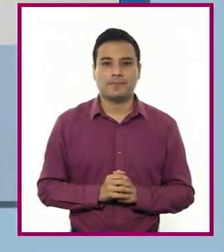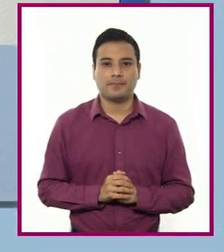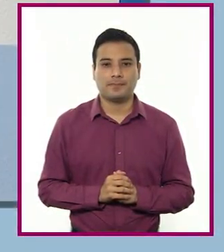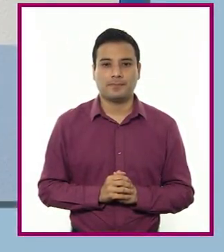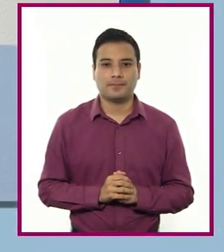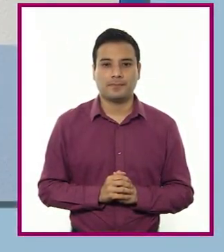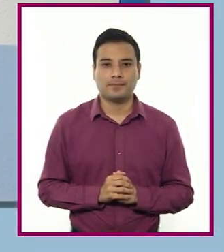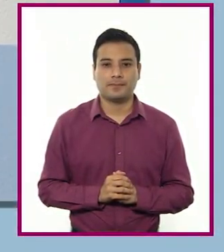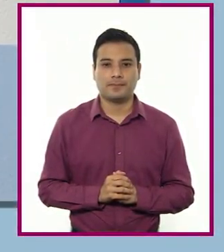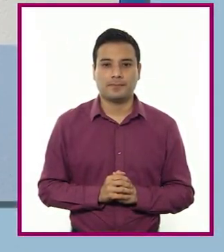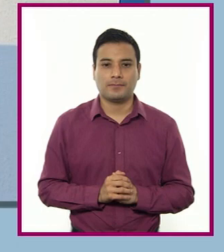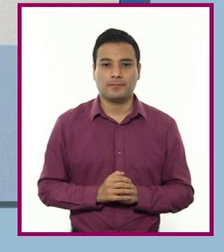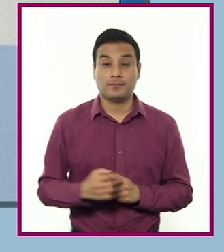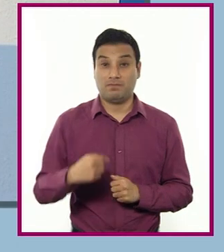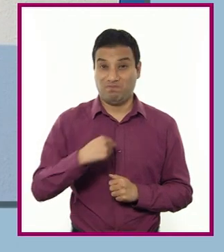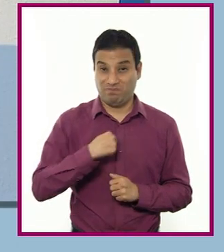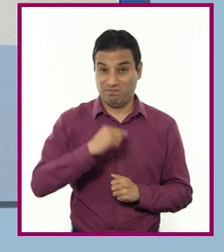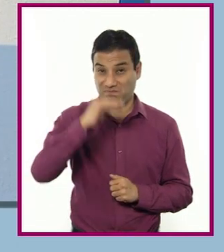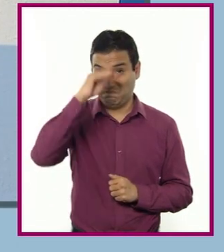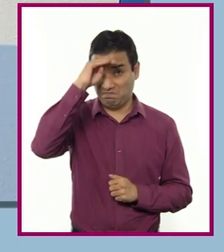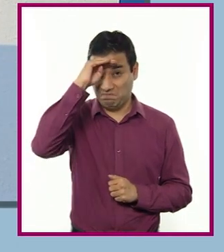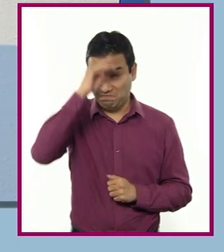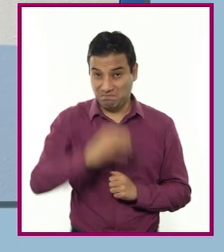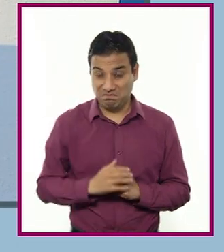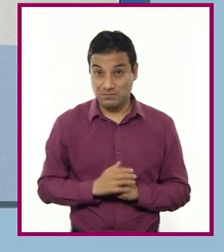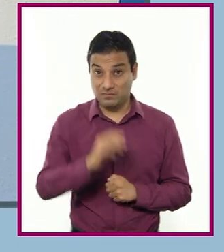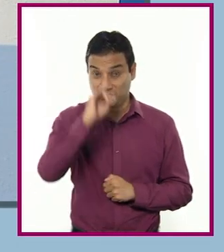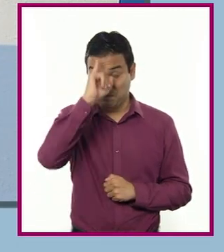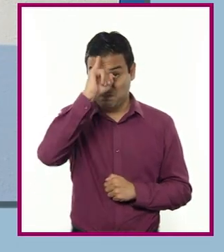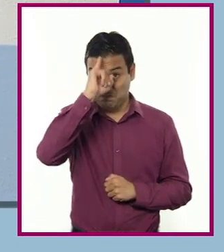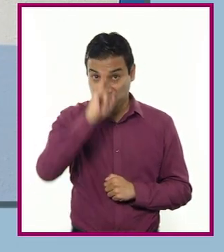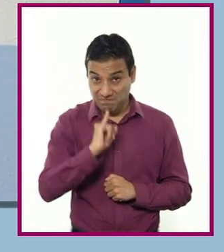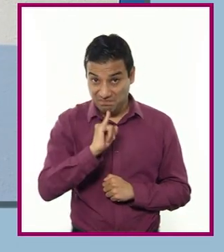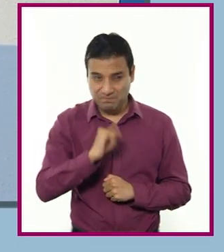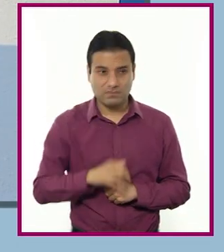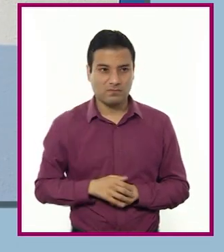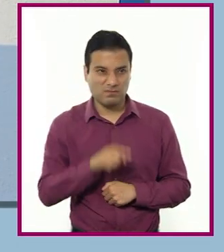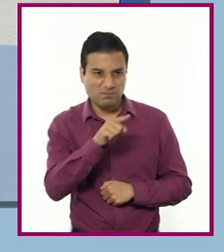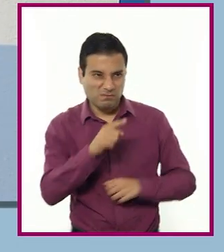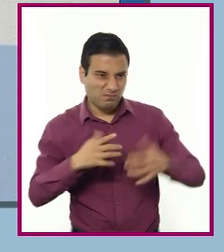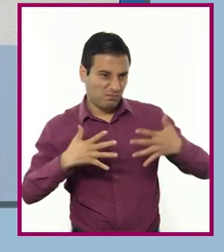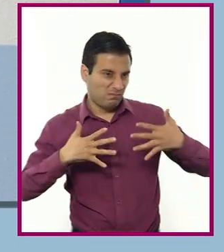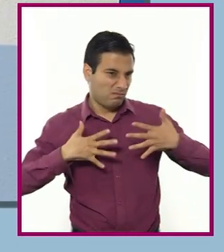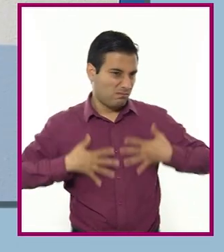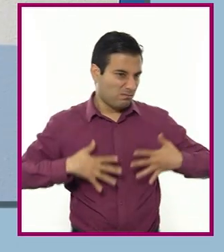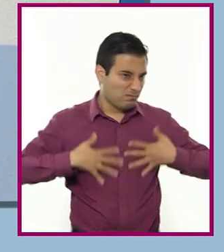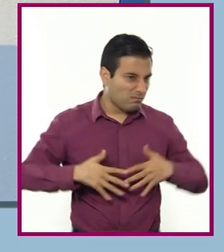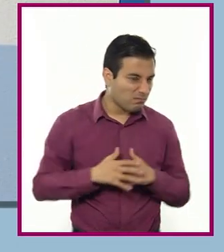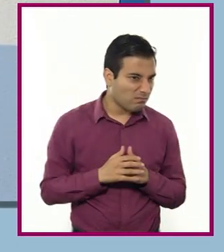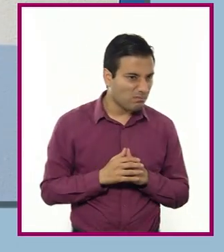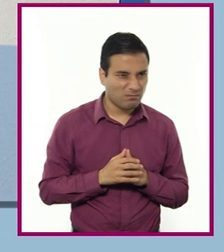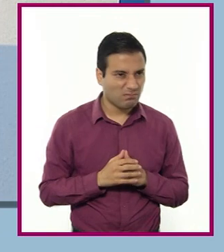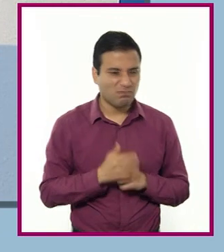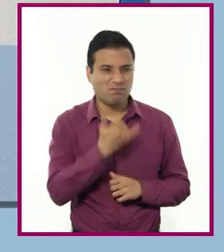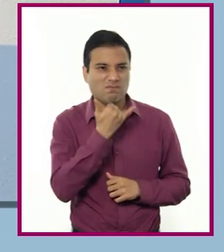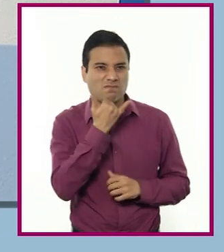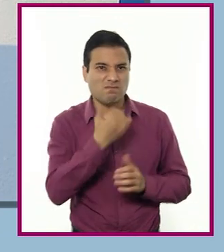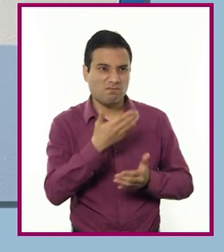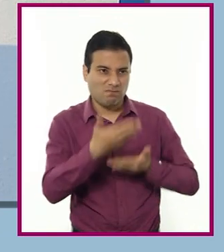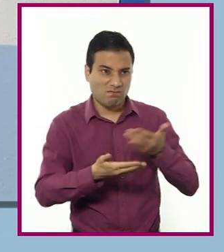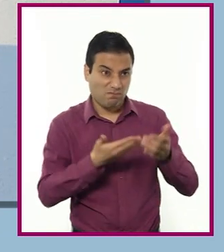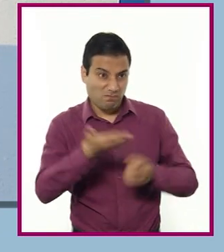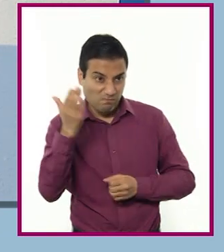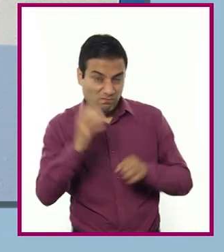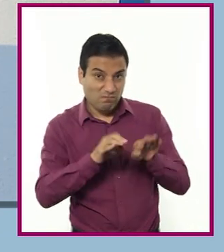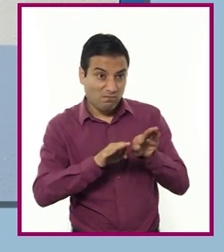Yo pienso que pretender despedir a una persona por su forma de vestir o sus preferencias atenta contra el derecho a